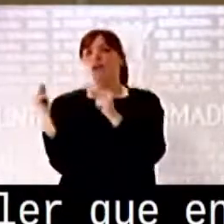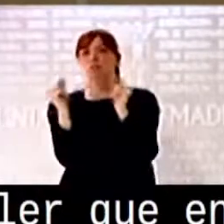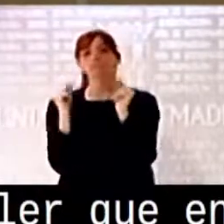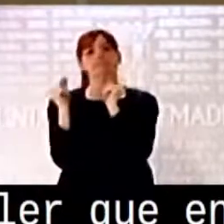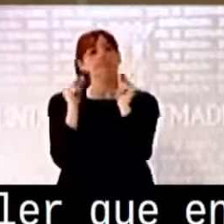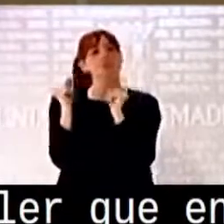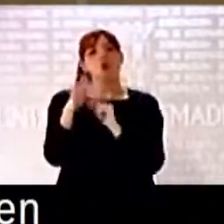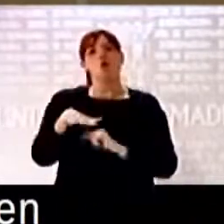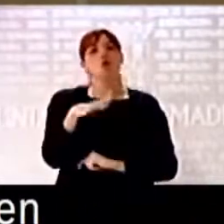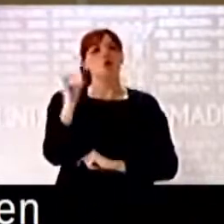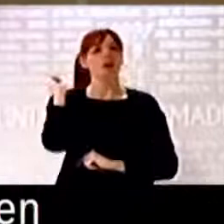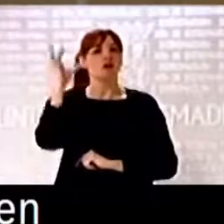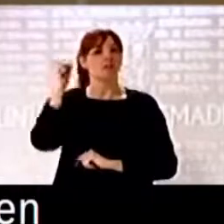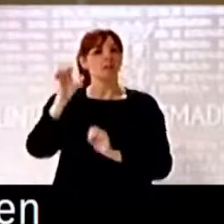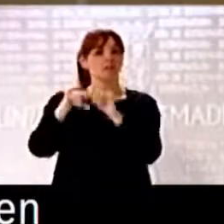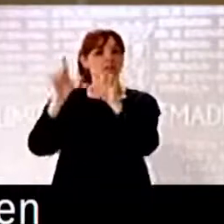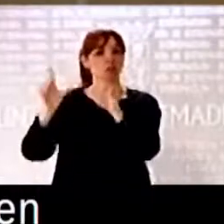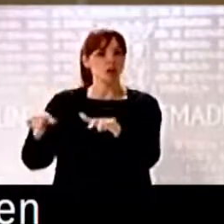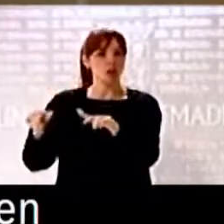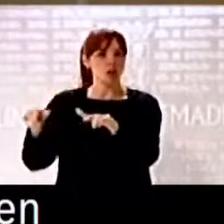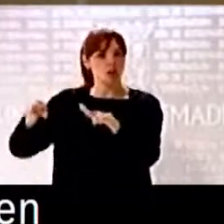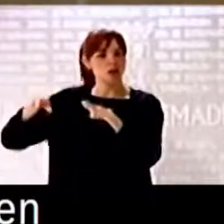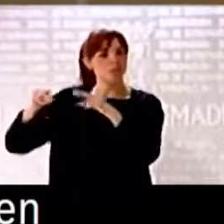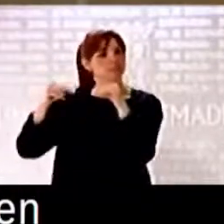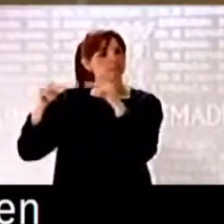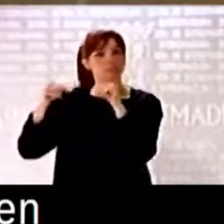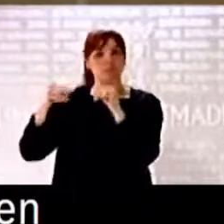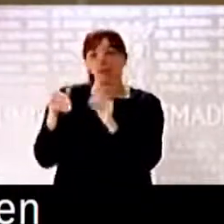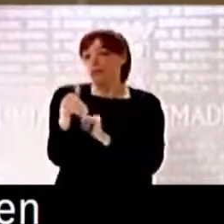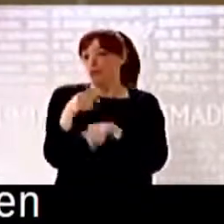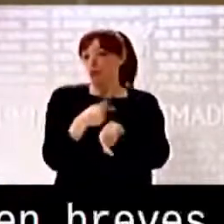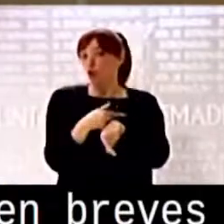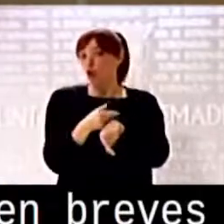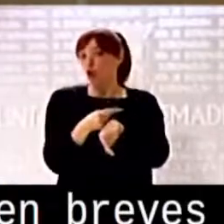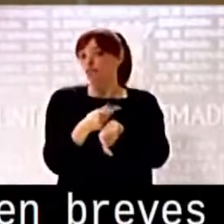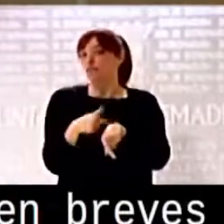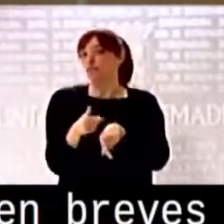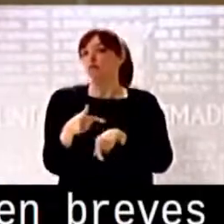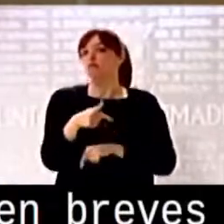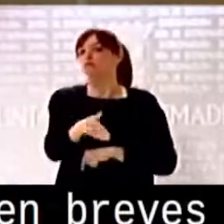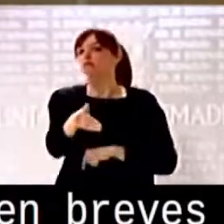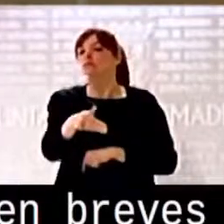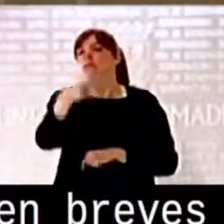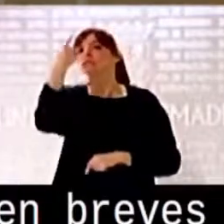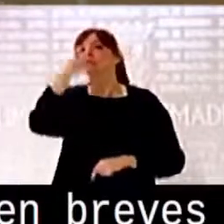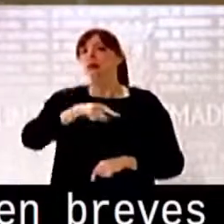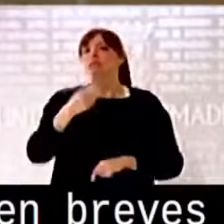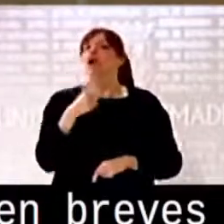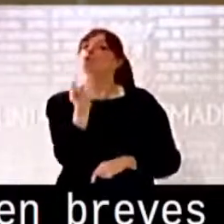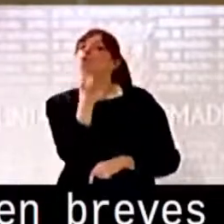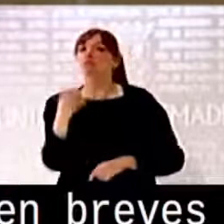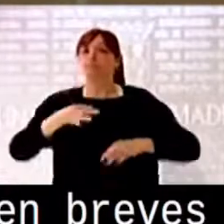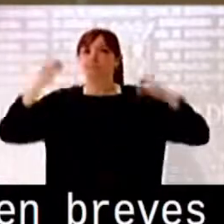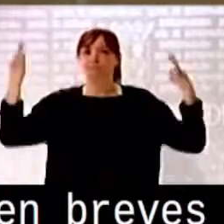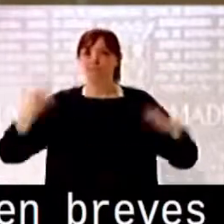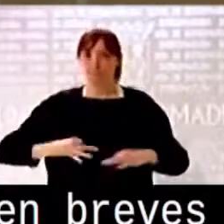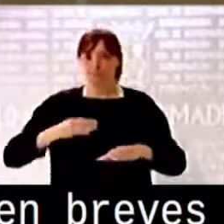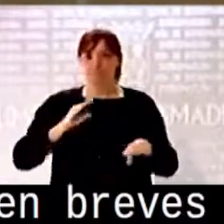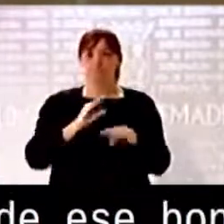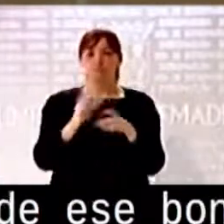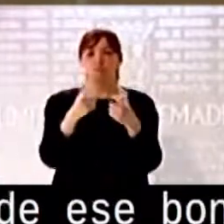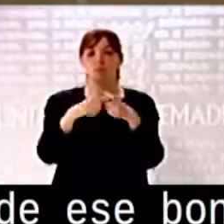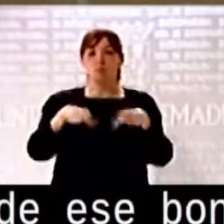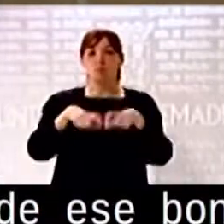debatiendo en conferencia sectorial y en el que en breves horas sabremos cuál es la cuantía de ese